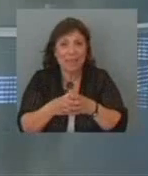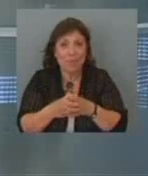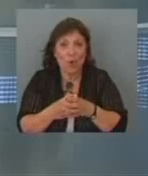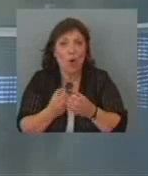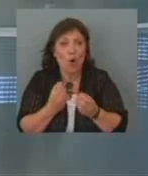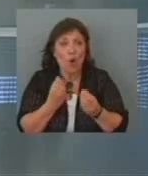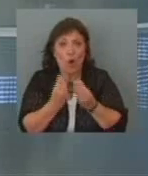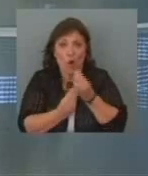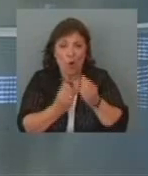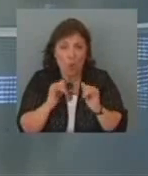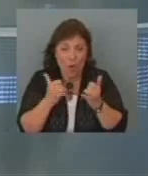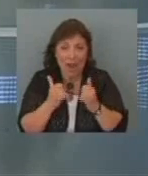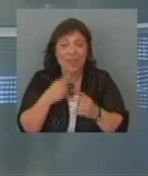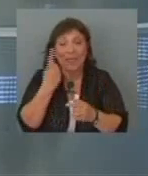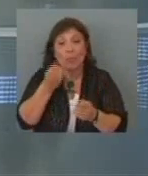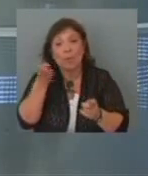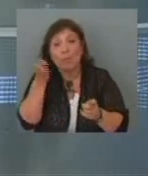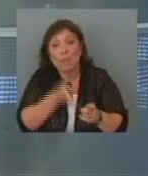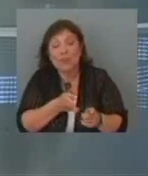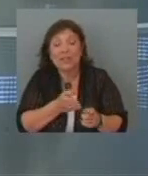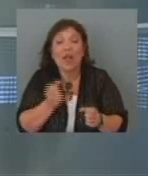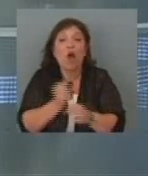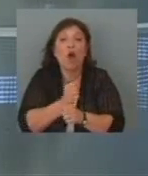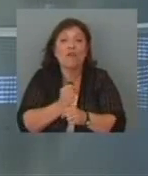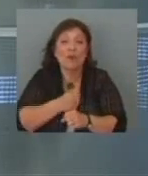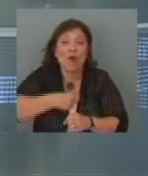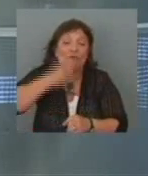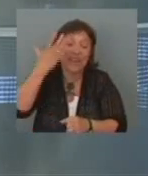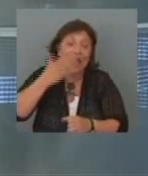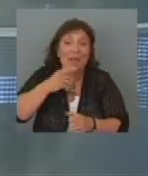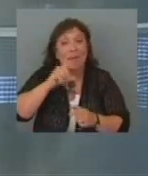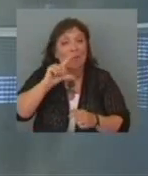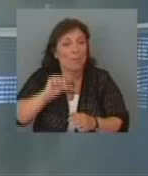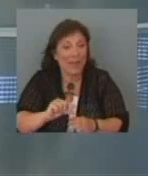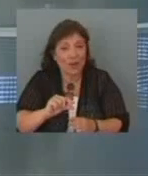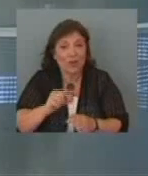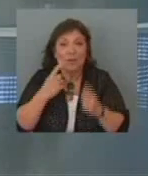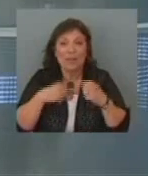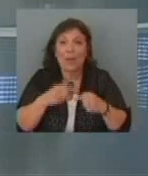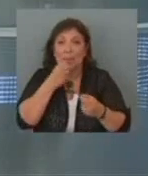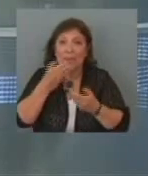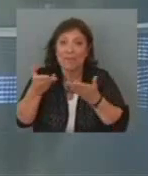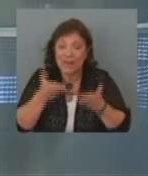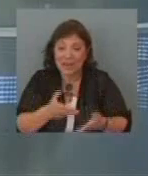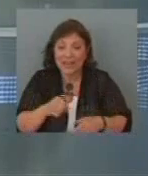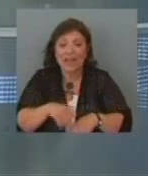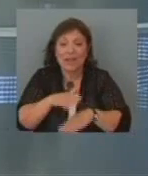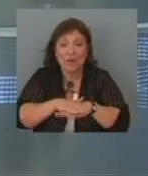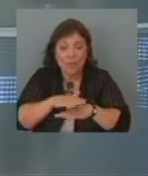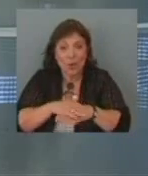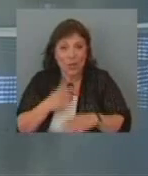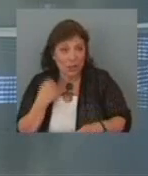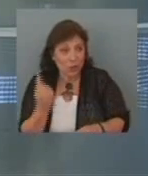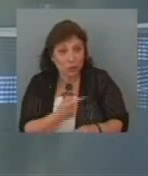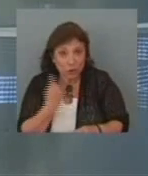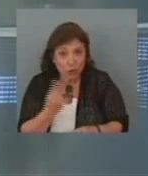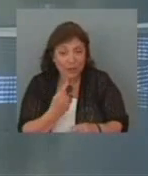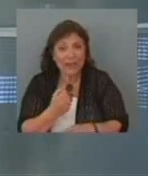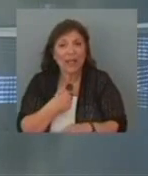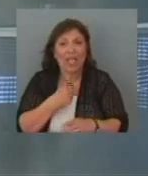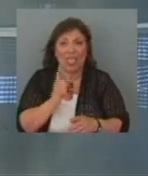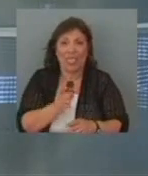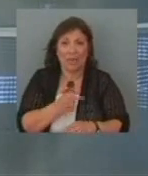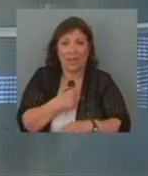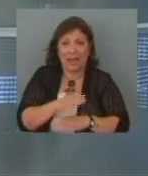de que después el porcentaje de confirmación es muy bajito. Bienvenidos también al momento donde nosotros debemos de ser